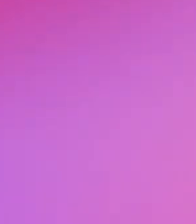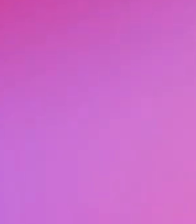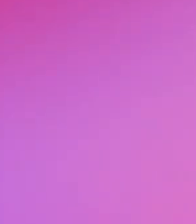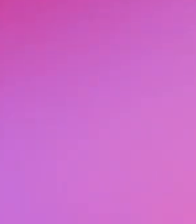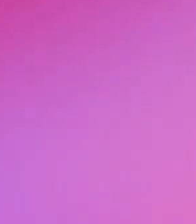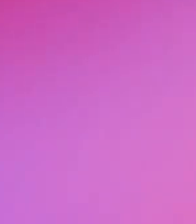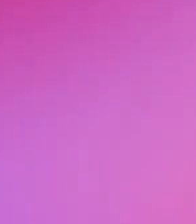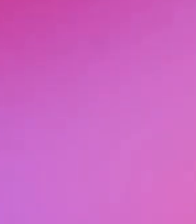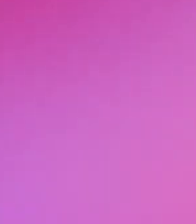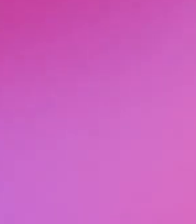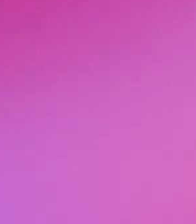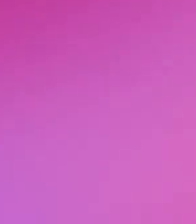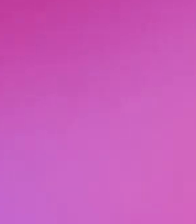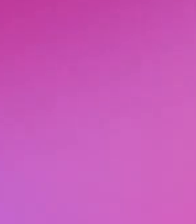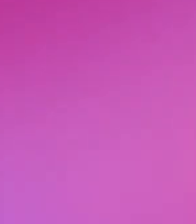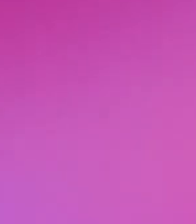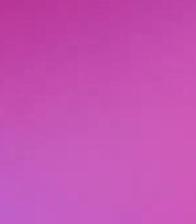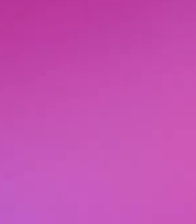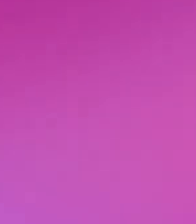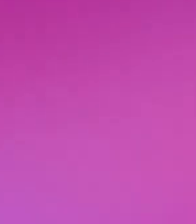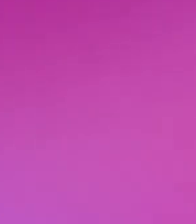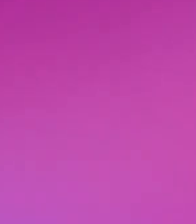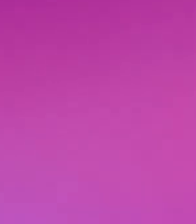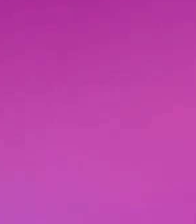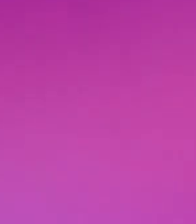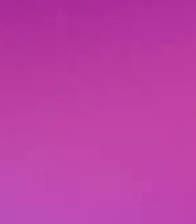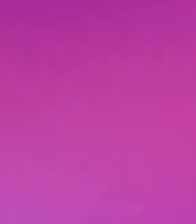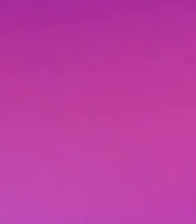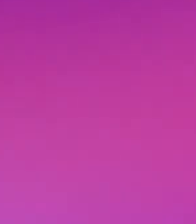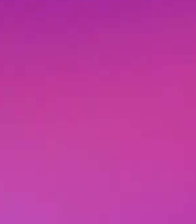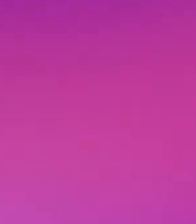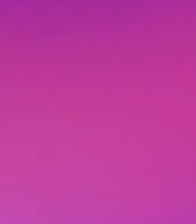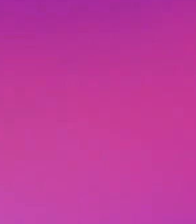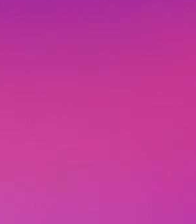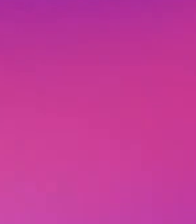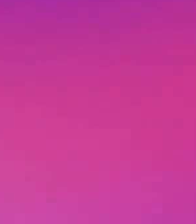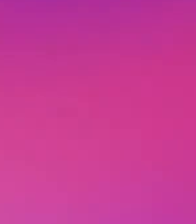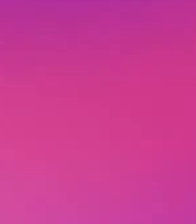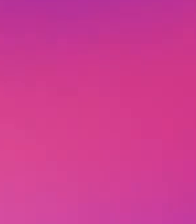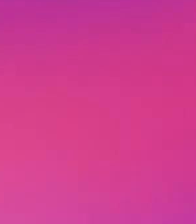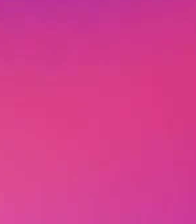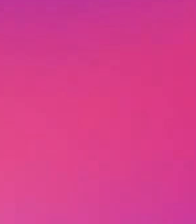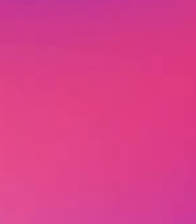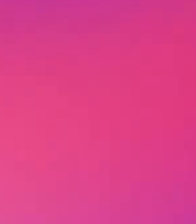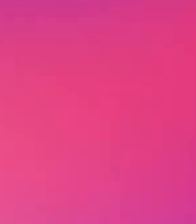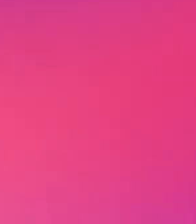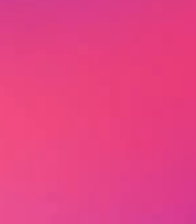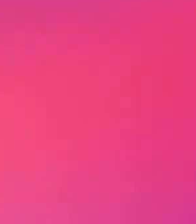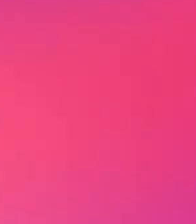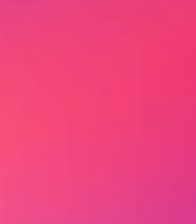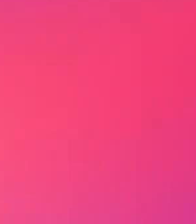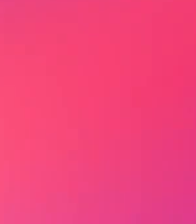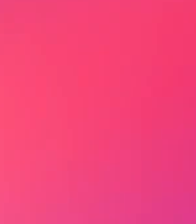libros de texto en versión digital, recuerda que los puedes encontrar en la página